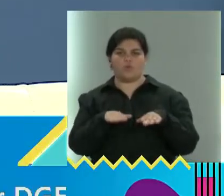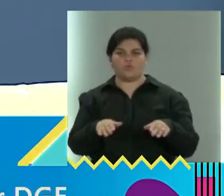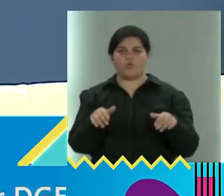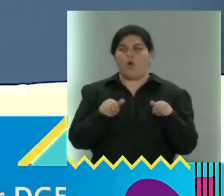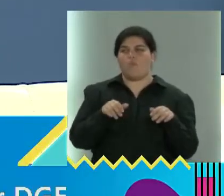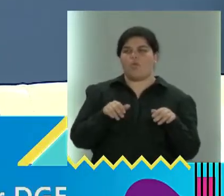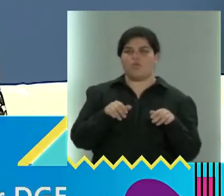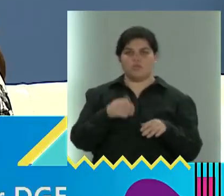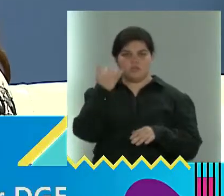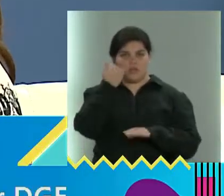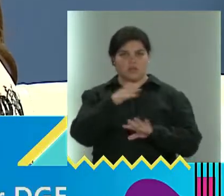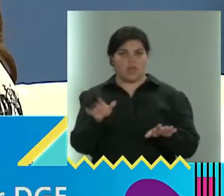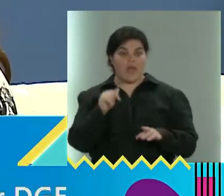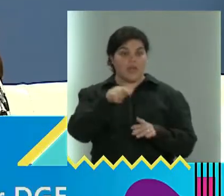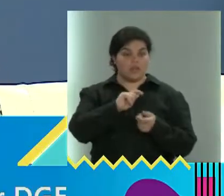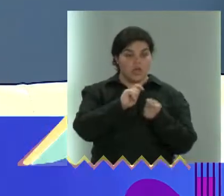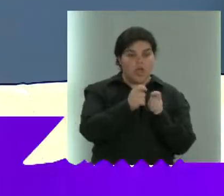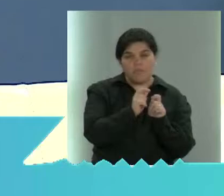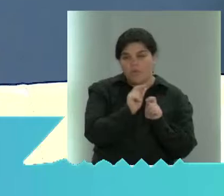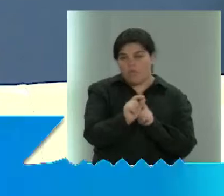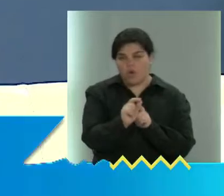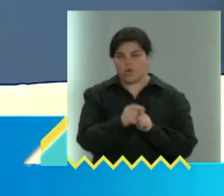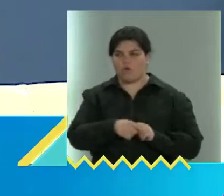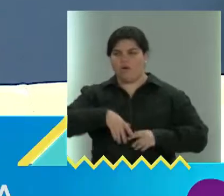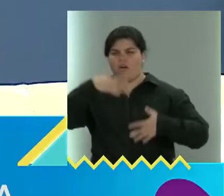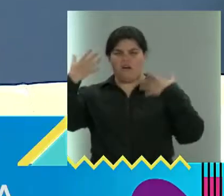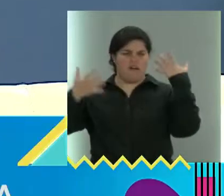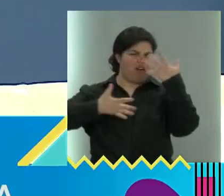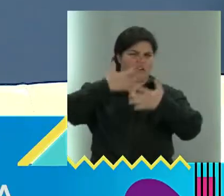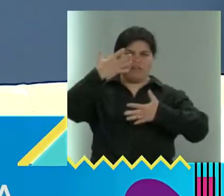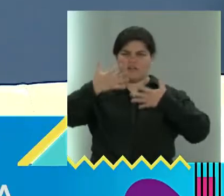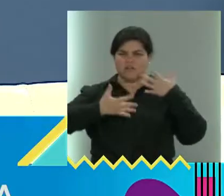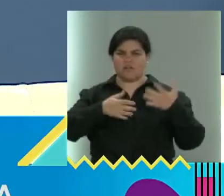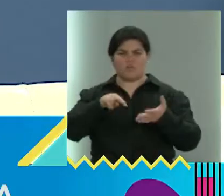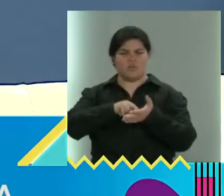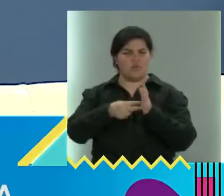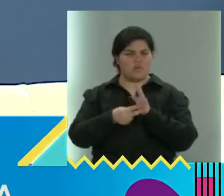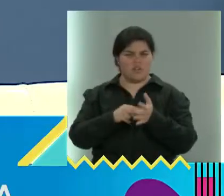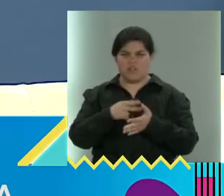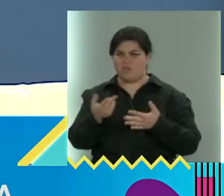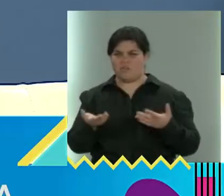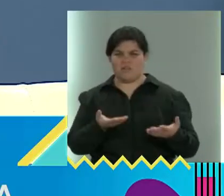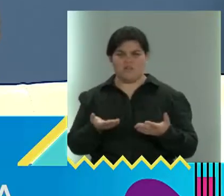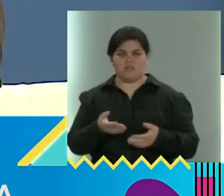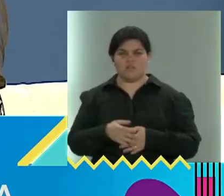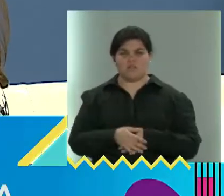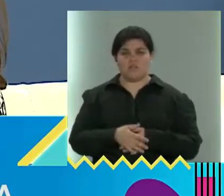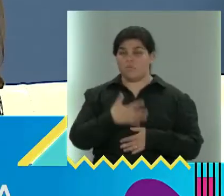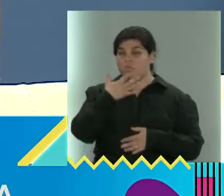apenas uno dice, bueno, esto lo vamos a hacer de otra manera, es como todo un problema, un escándalo. Y lo